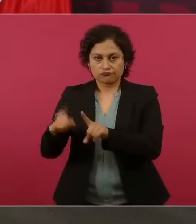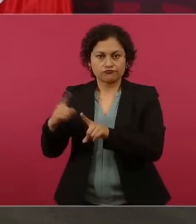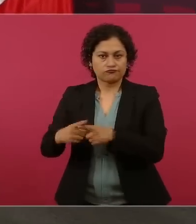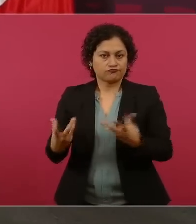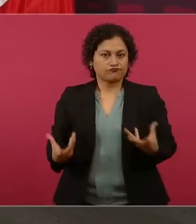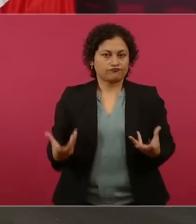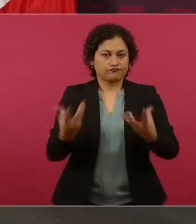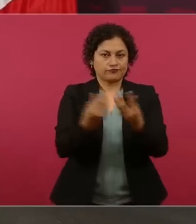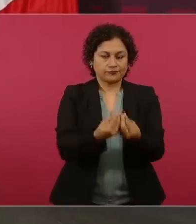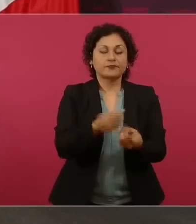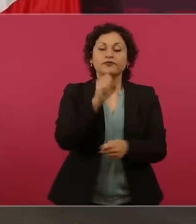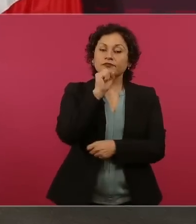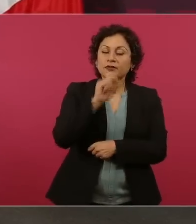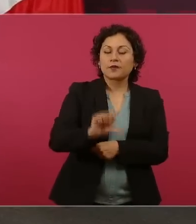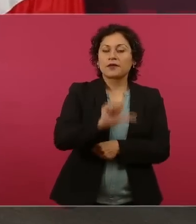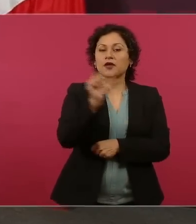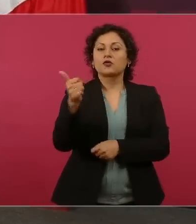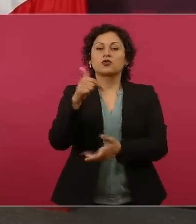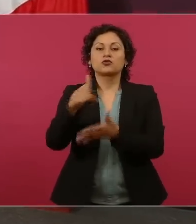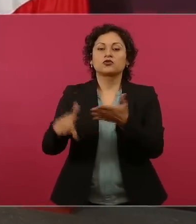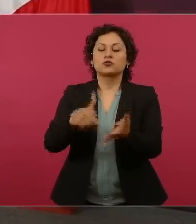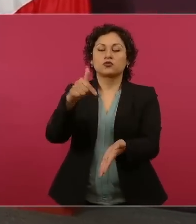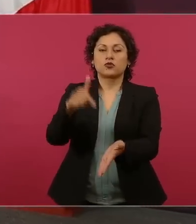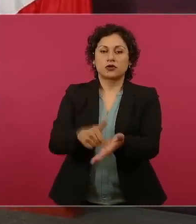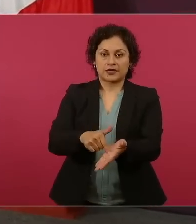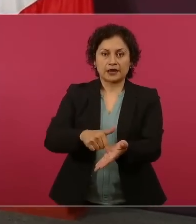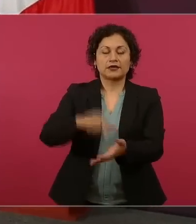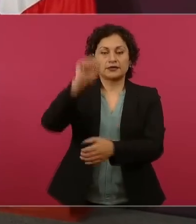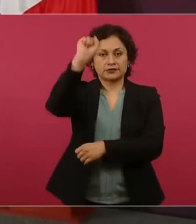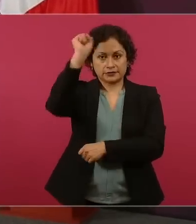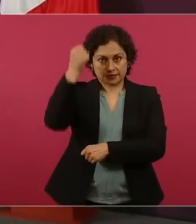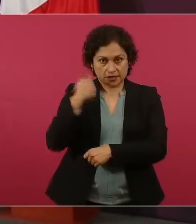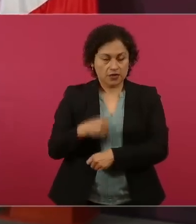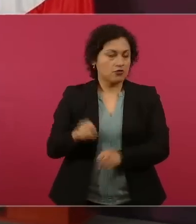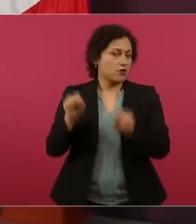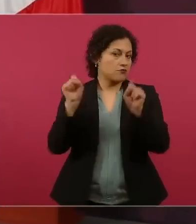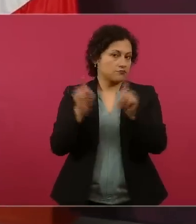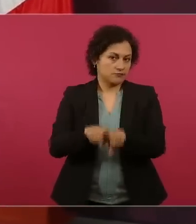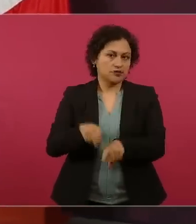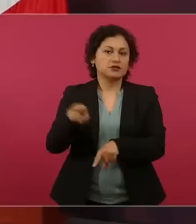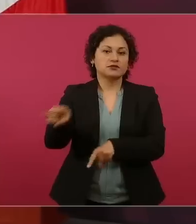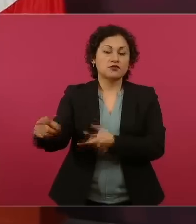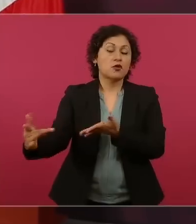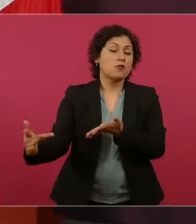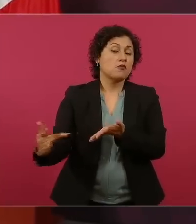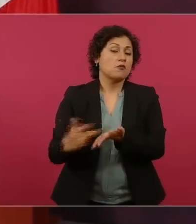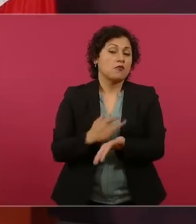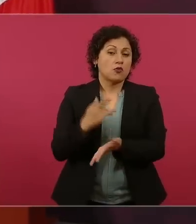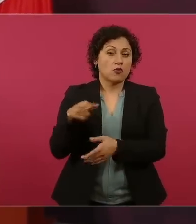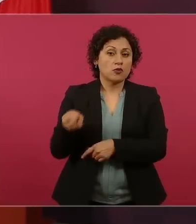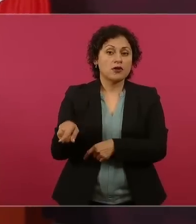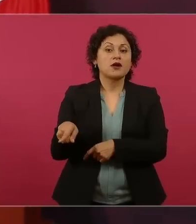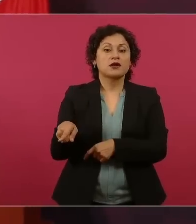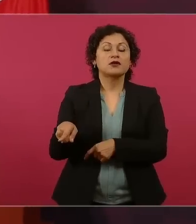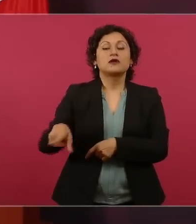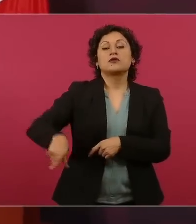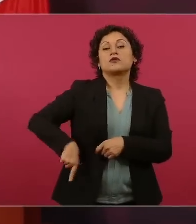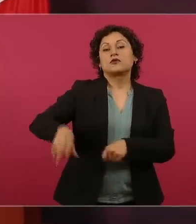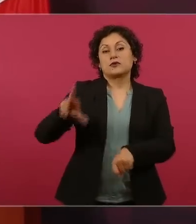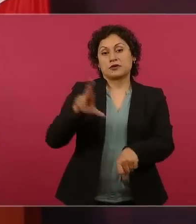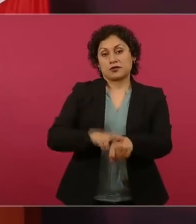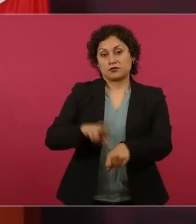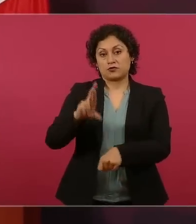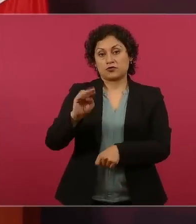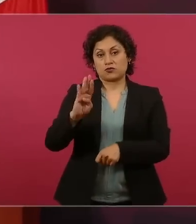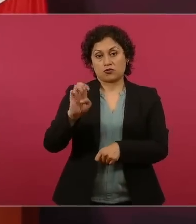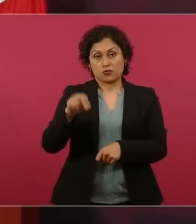También en el caso de Sinaloa, contamos con el apoyo del gobernador Rubén